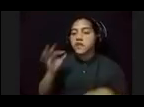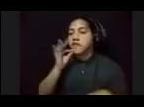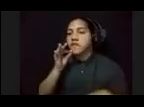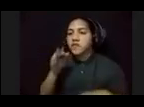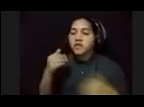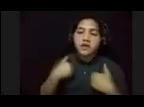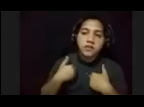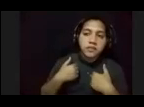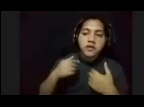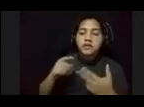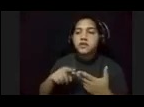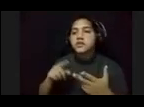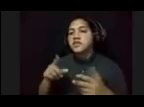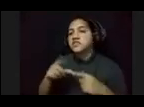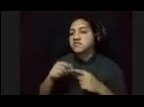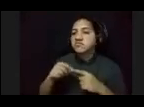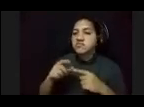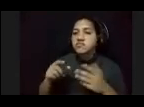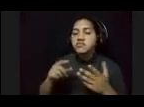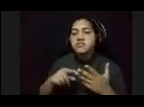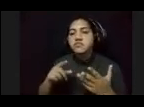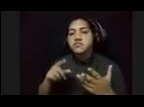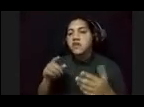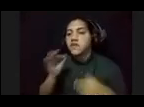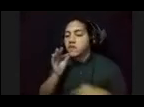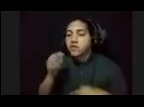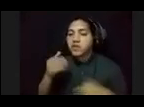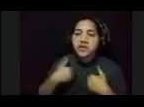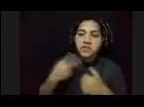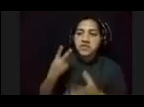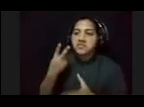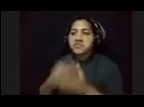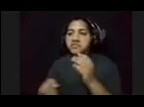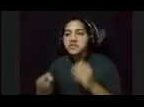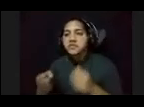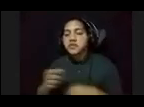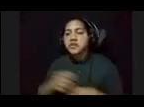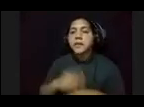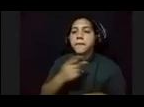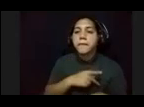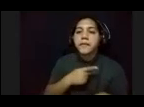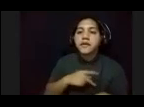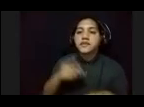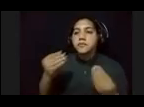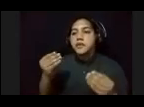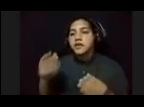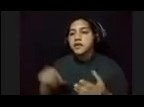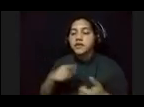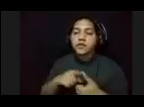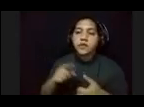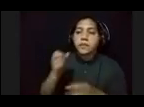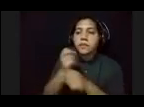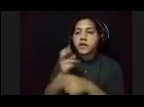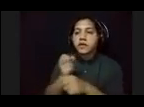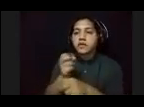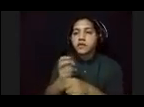animales, frutos menores, frutos y animales, plaza del mercado, periódicos, un vendedor en